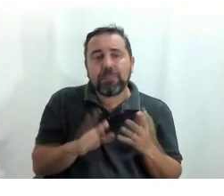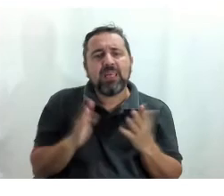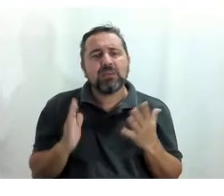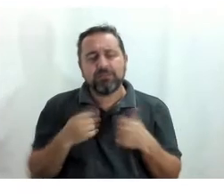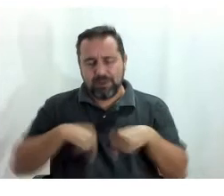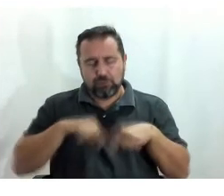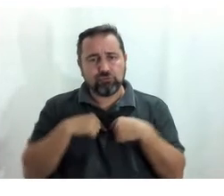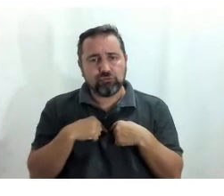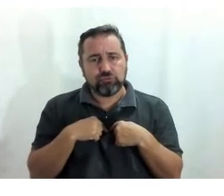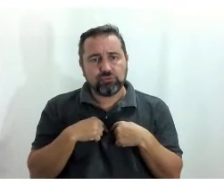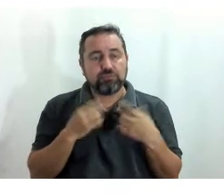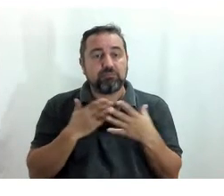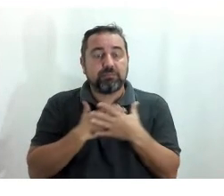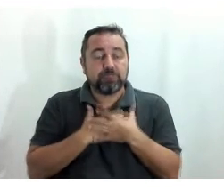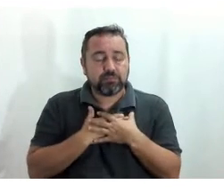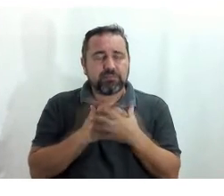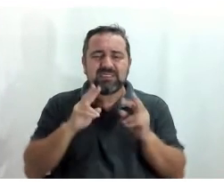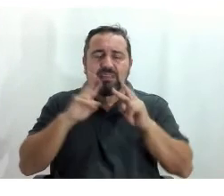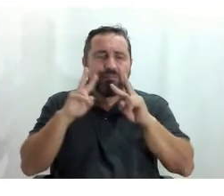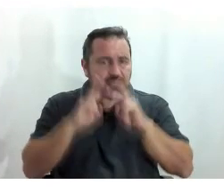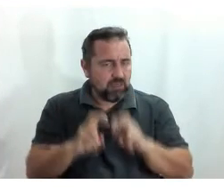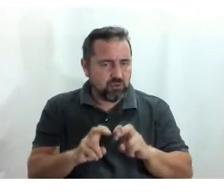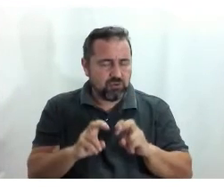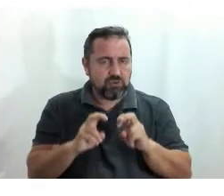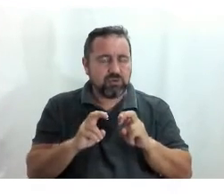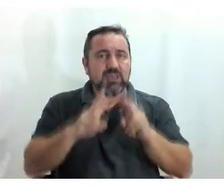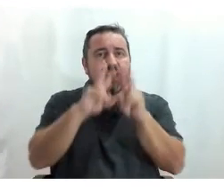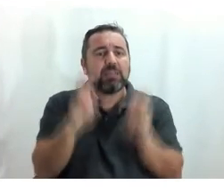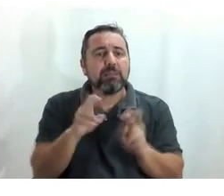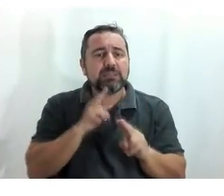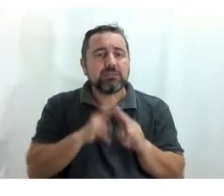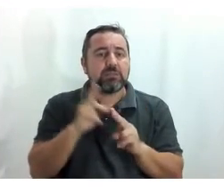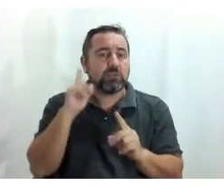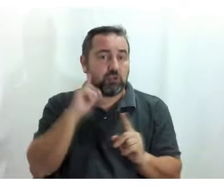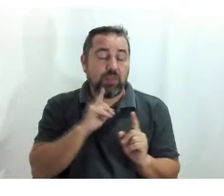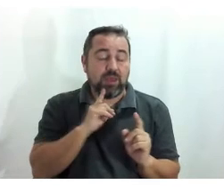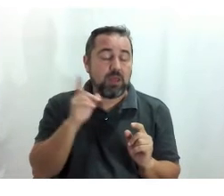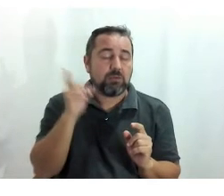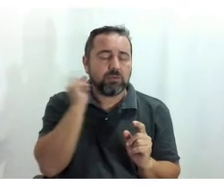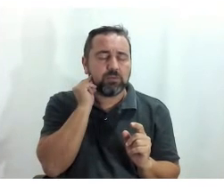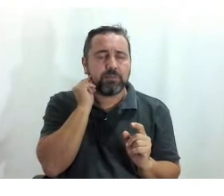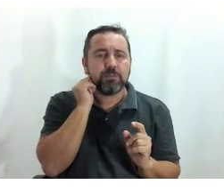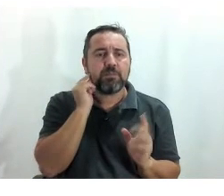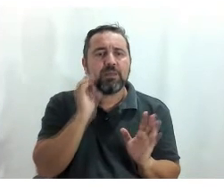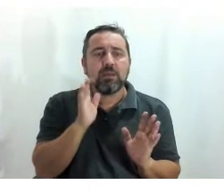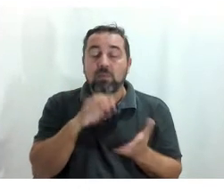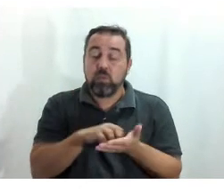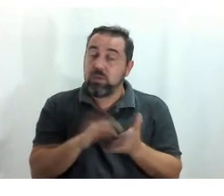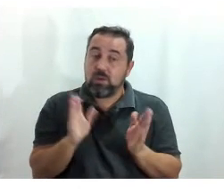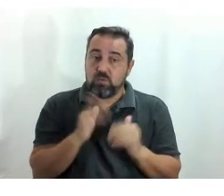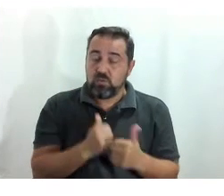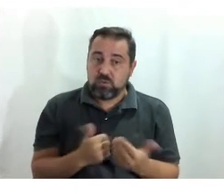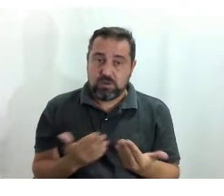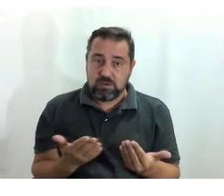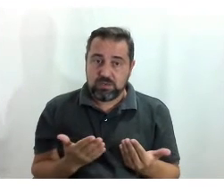Para nosotros, desde luego, la investigación en sorderas no cabe duda y a nadie se le escapa que